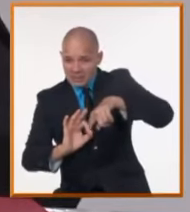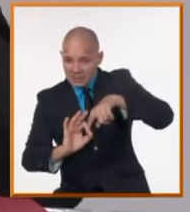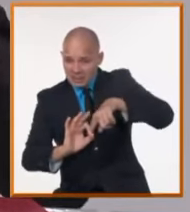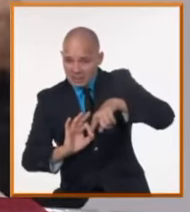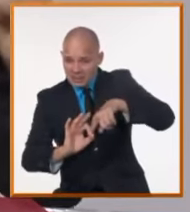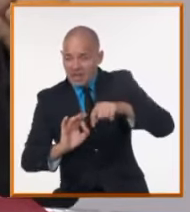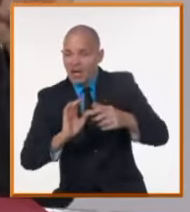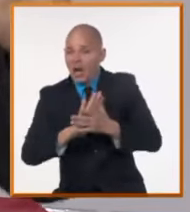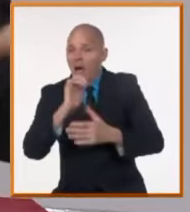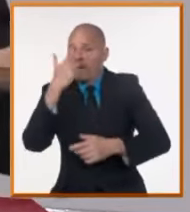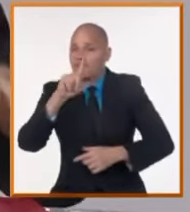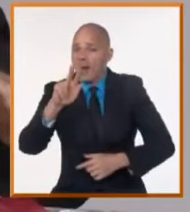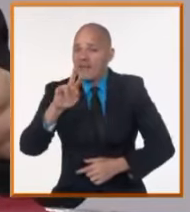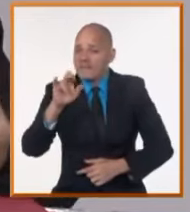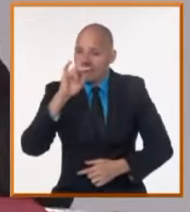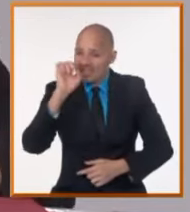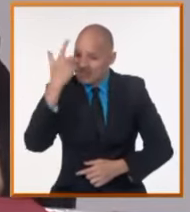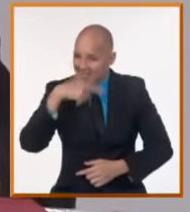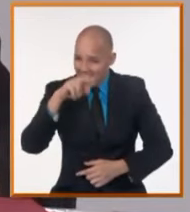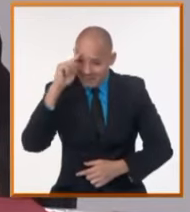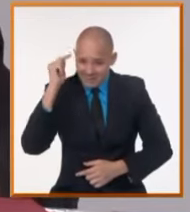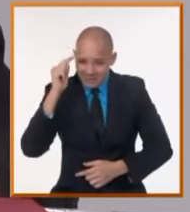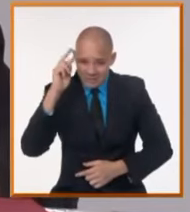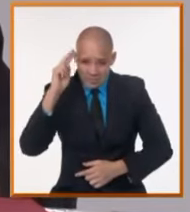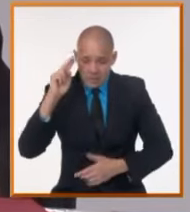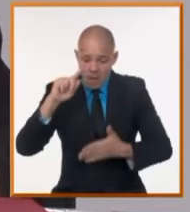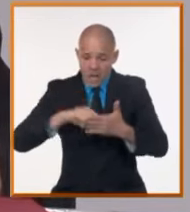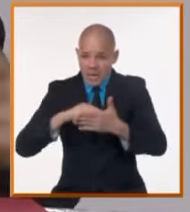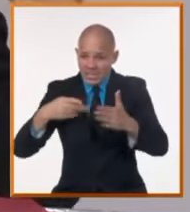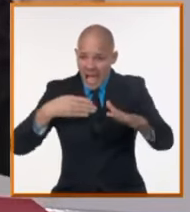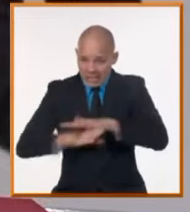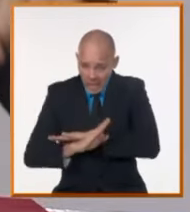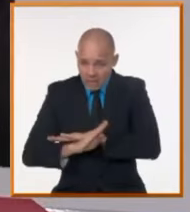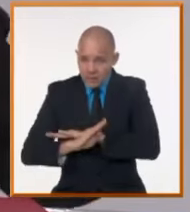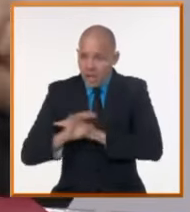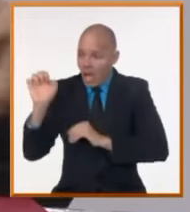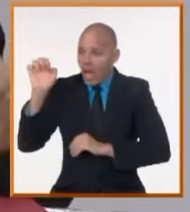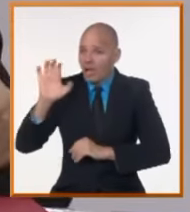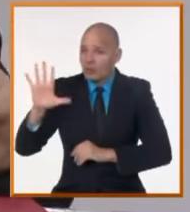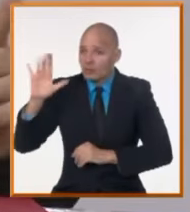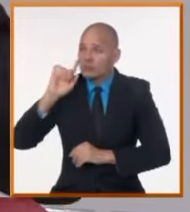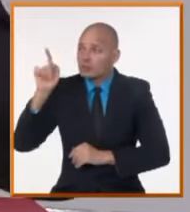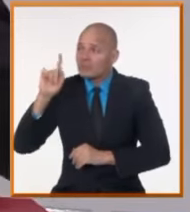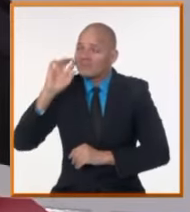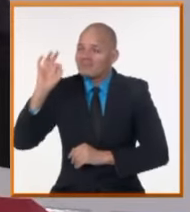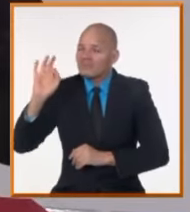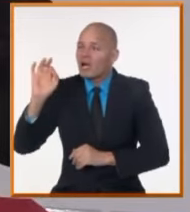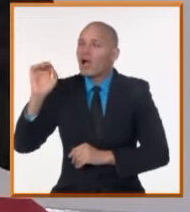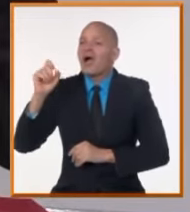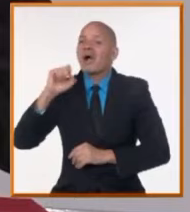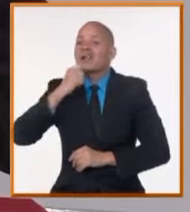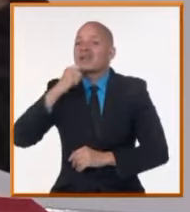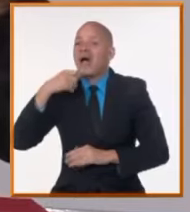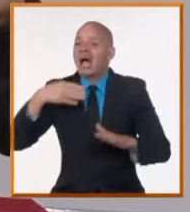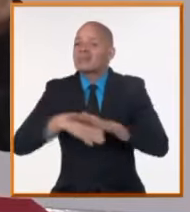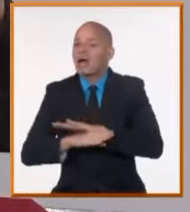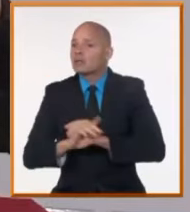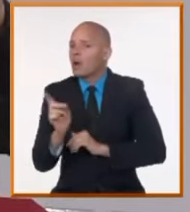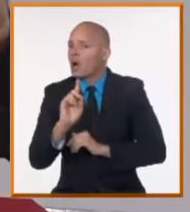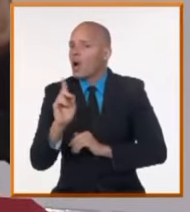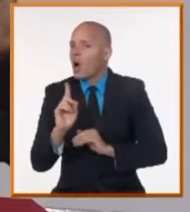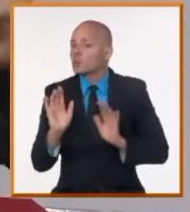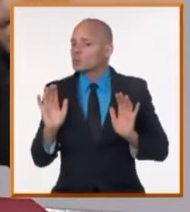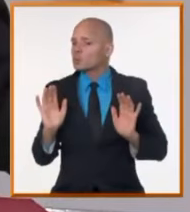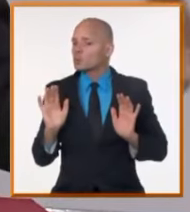en su discurso inaugural, 4 de marzo de 1845, nosotros nos vamos a anexar Texas, porque no es solo que